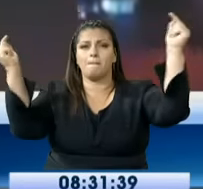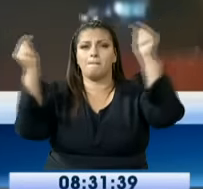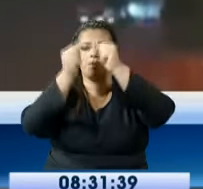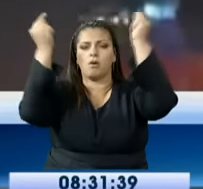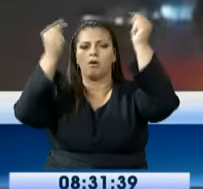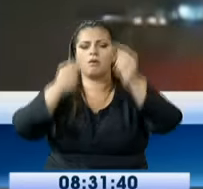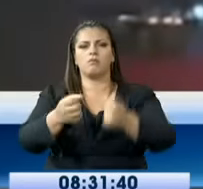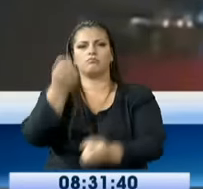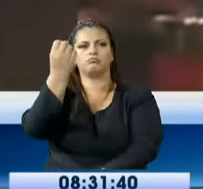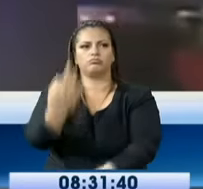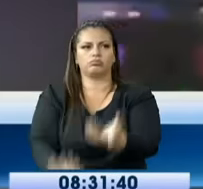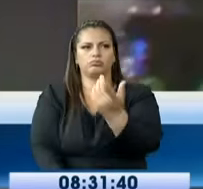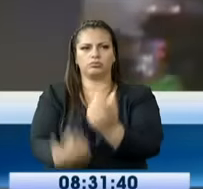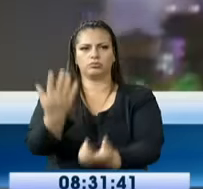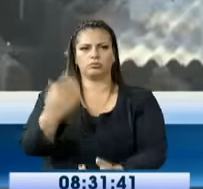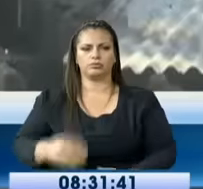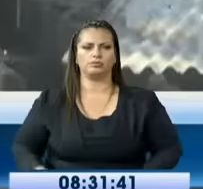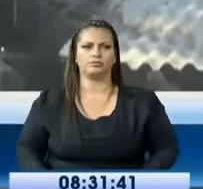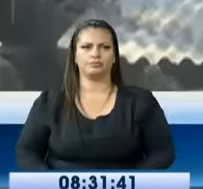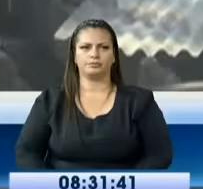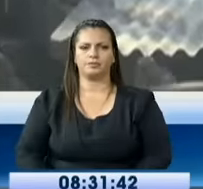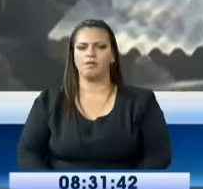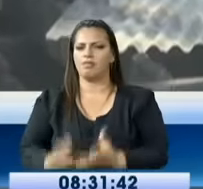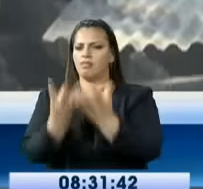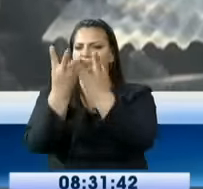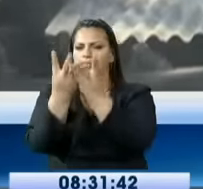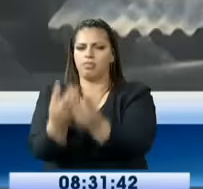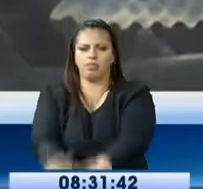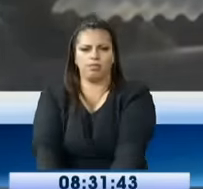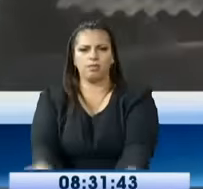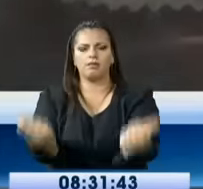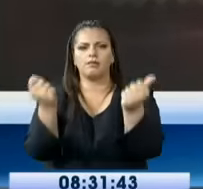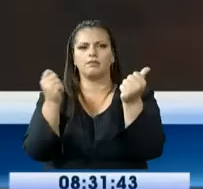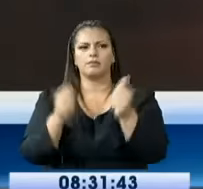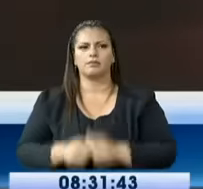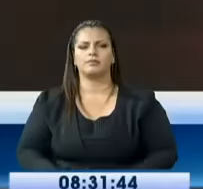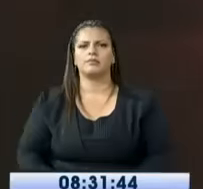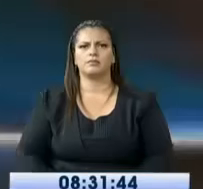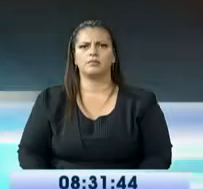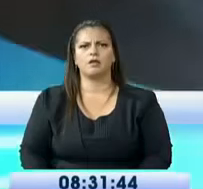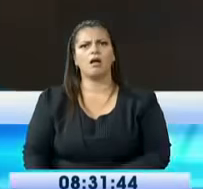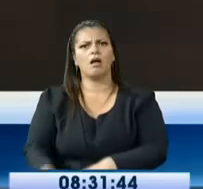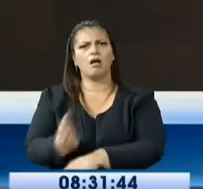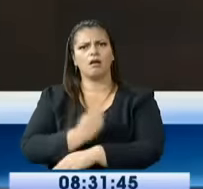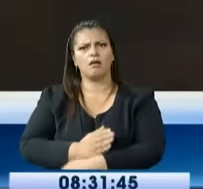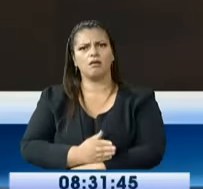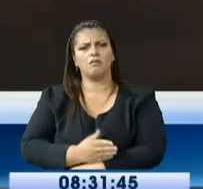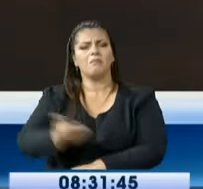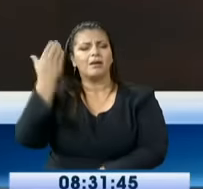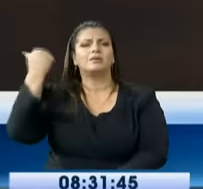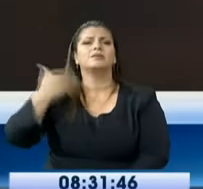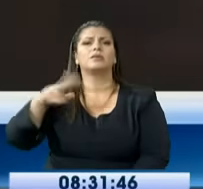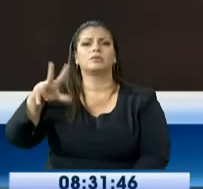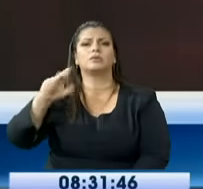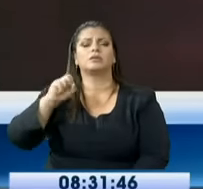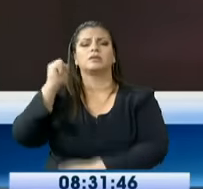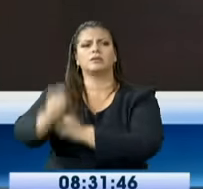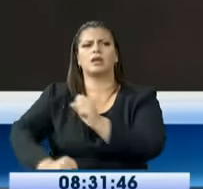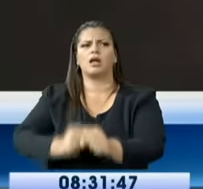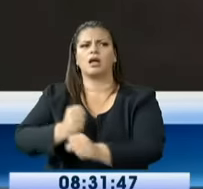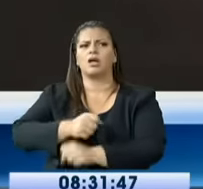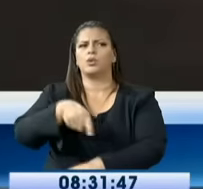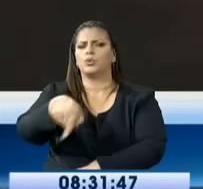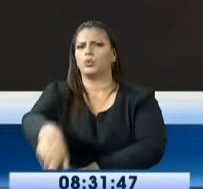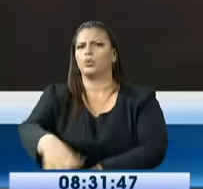consumió en minutos después de que un voraz incendio acabó con casi 30 años de historia de este lugar, que estaba considerado como